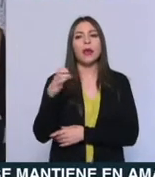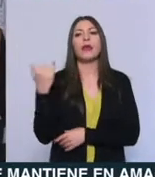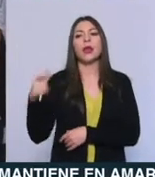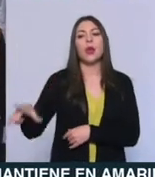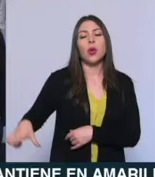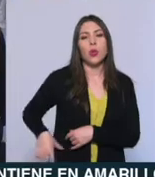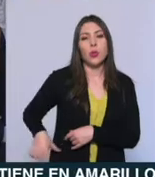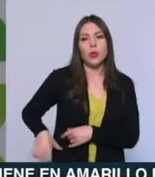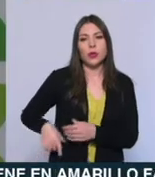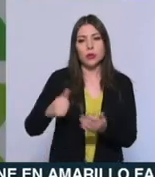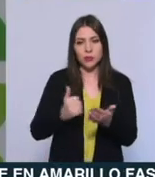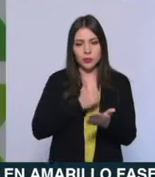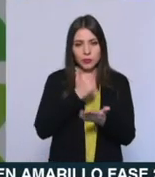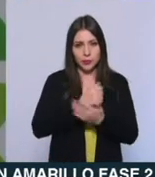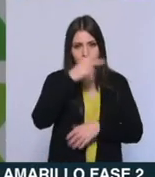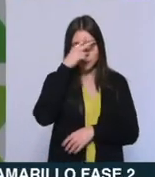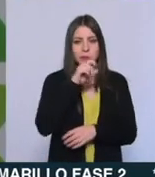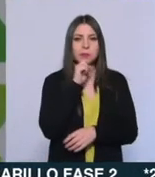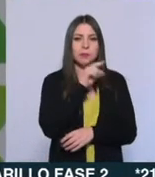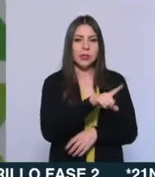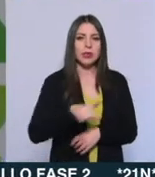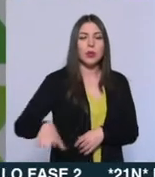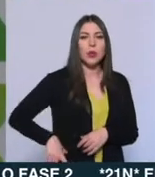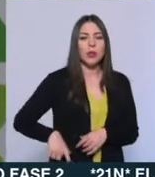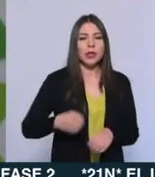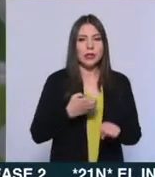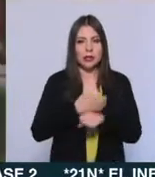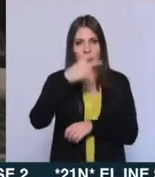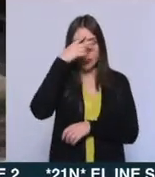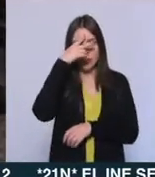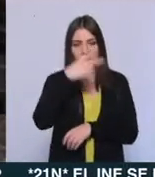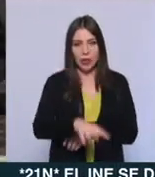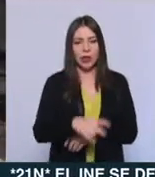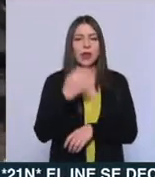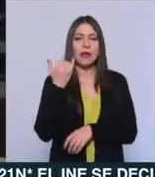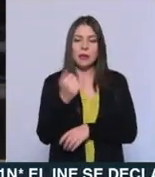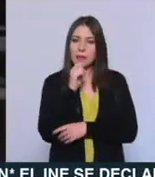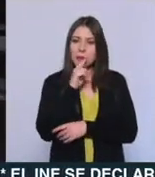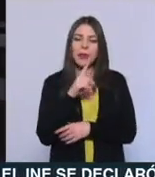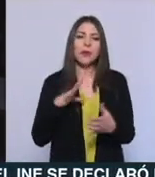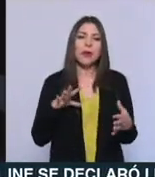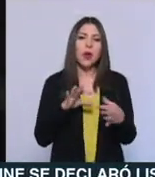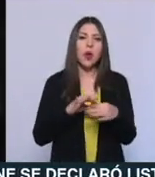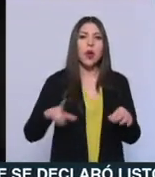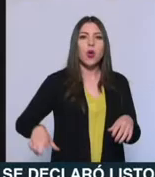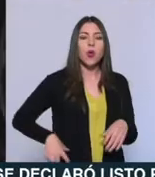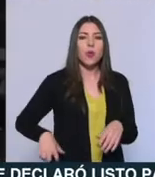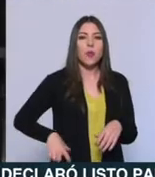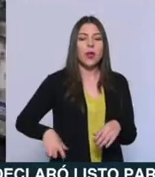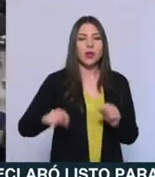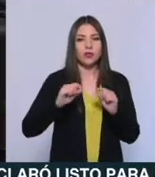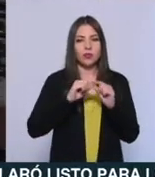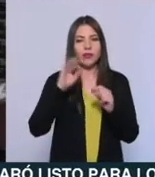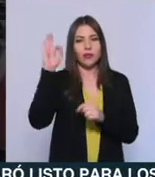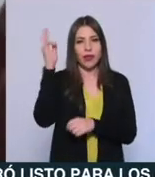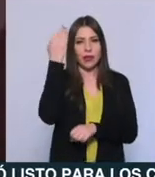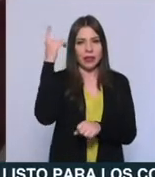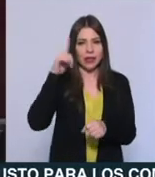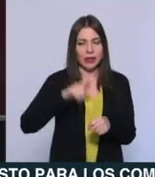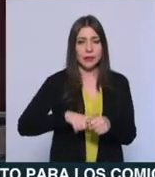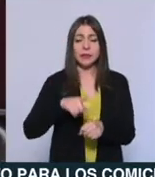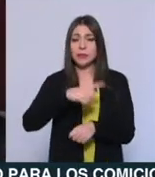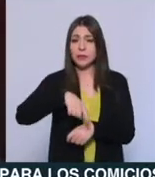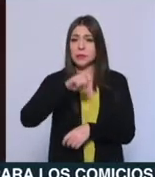la Ciudad de México y el Estado de México, además del federal. Las restricciones vehiculares también aplicarán para los gobiernos